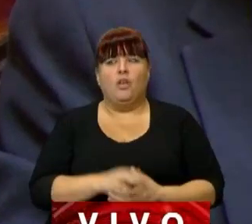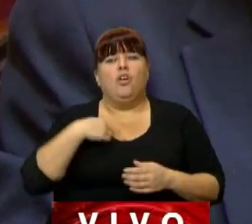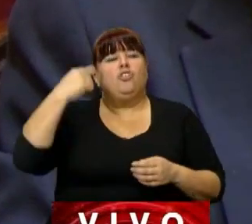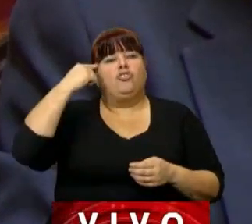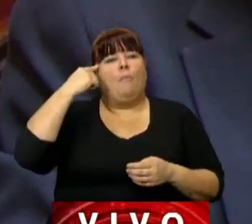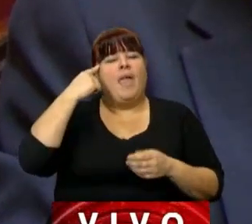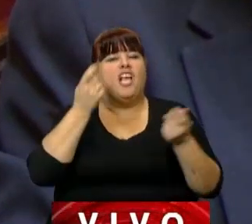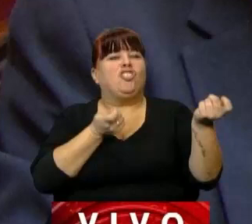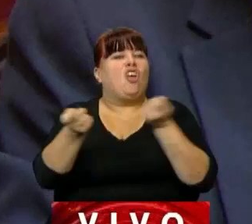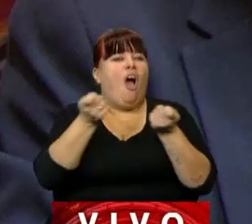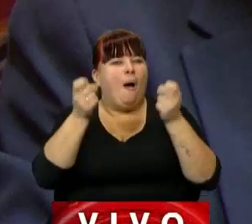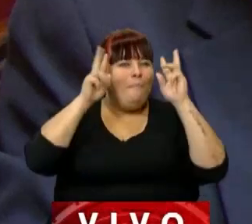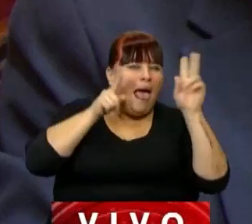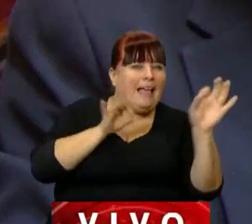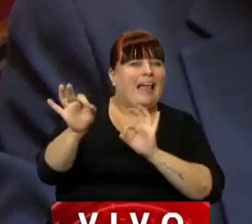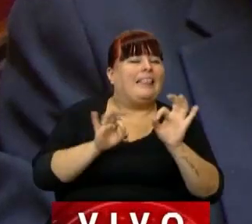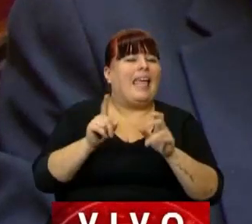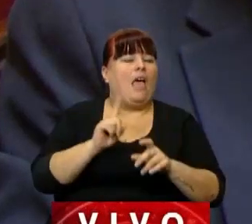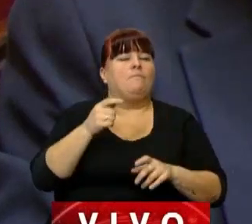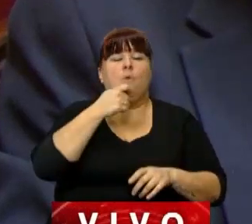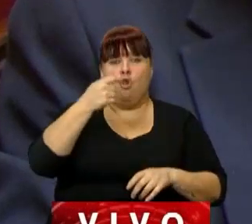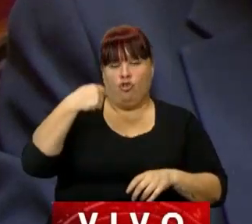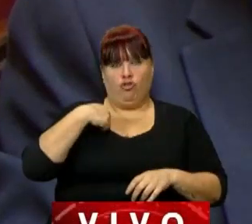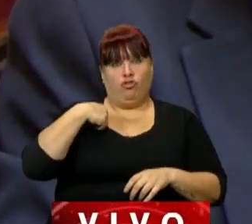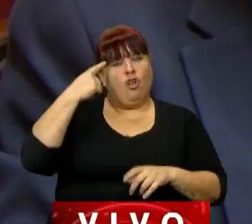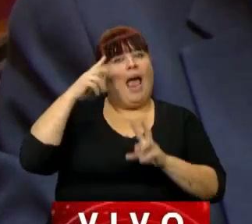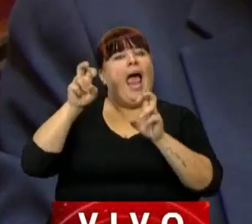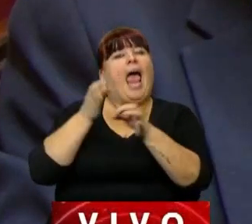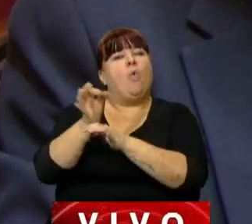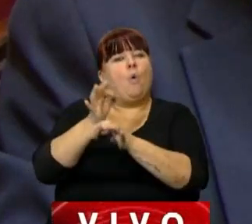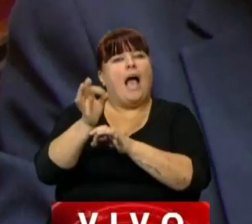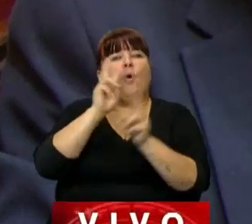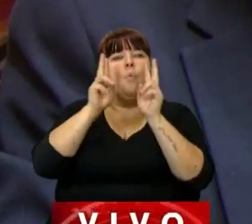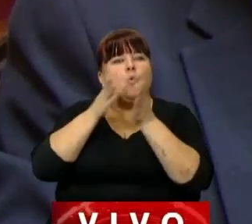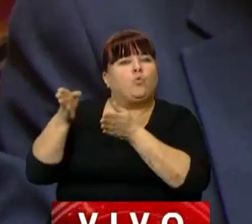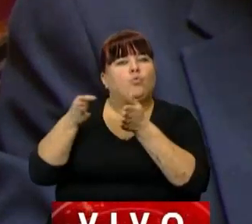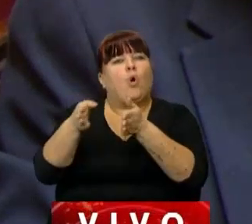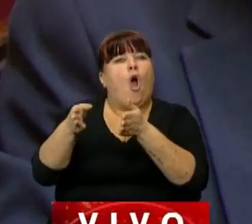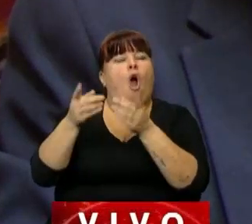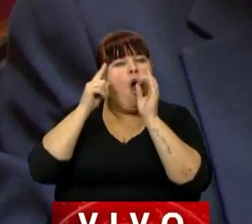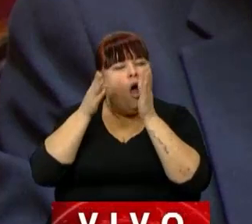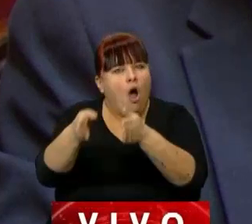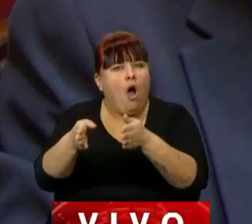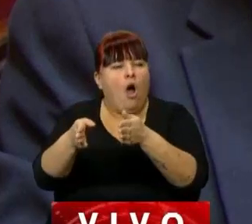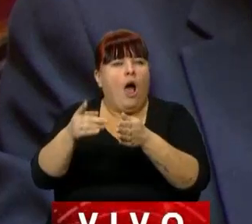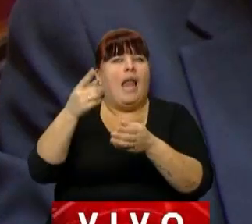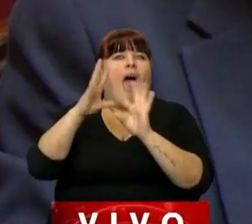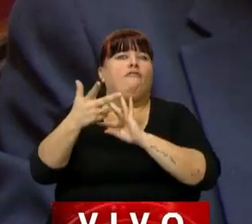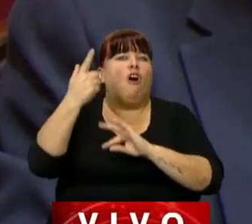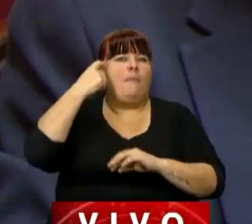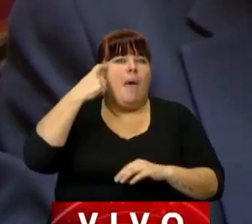yo supongo que la estrategia, no es que supongo, es cuando yo en la educación quiero orientar hacia un determinado lugar el